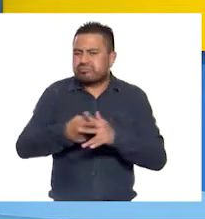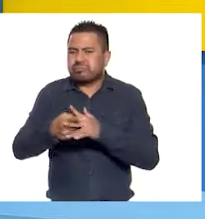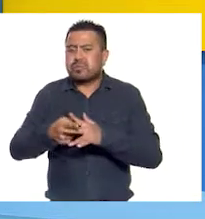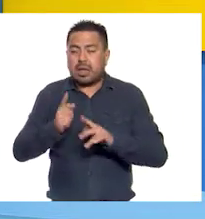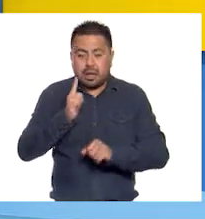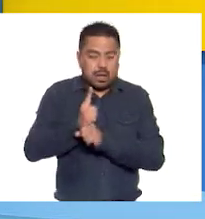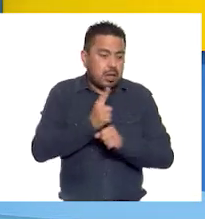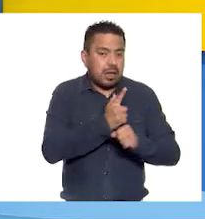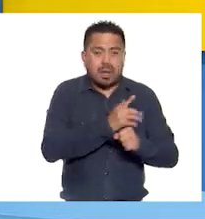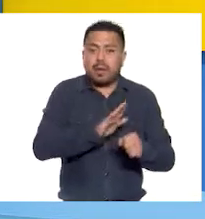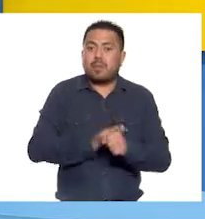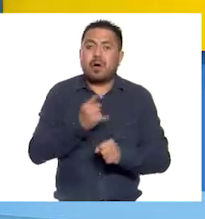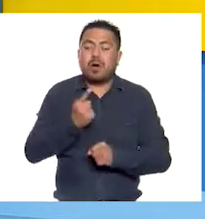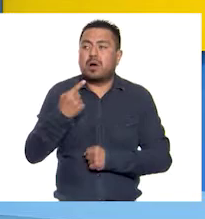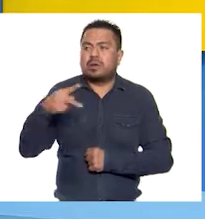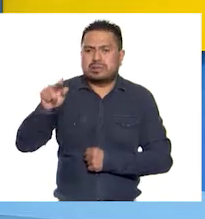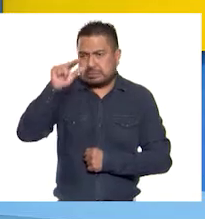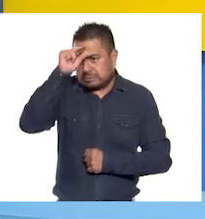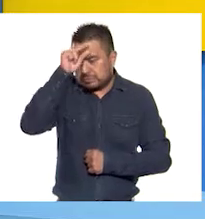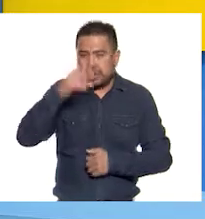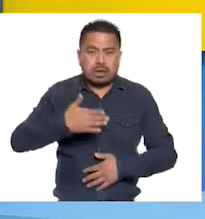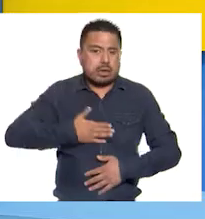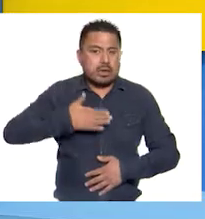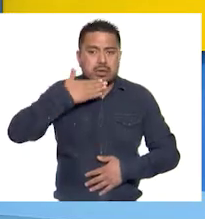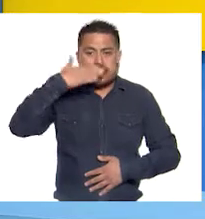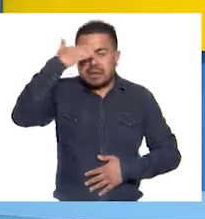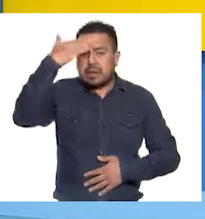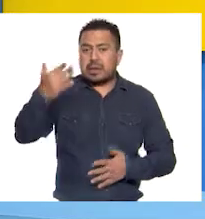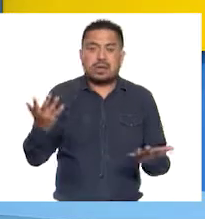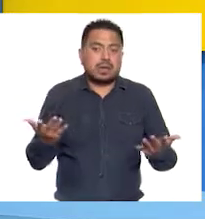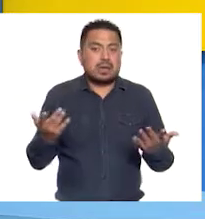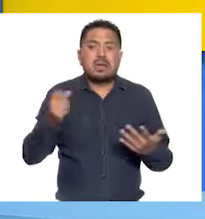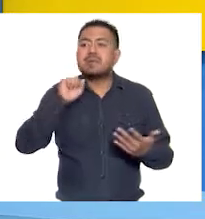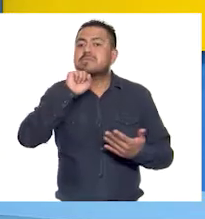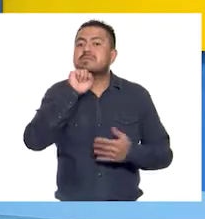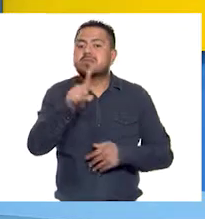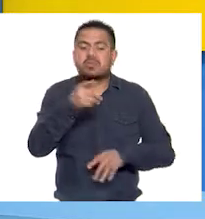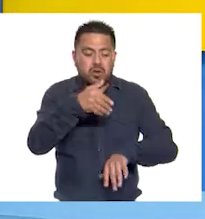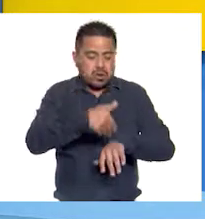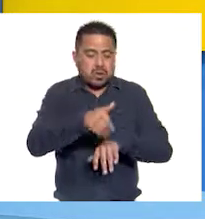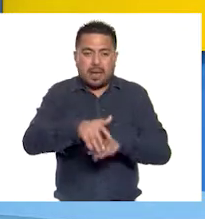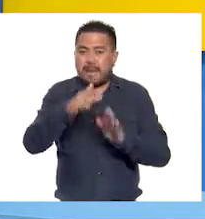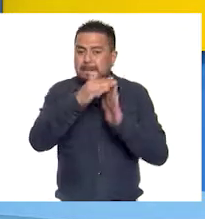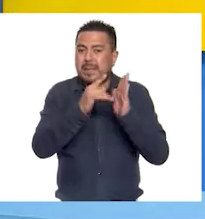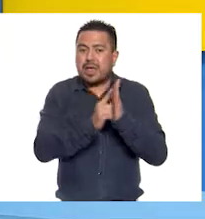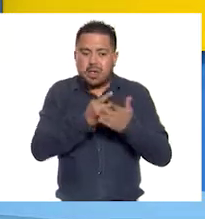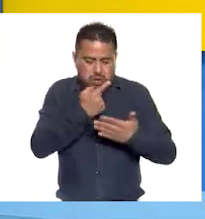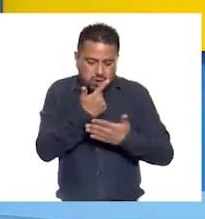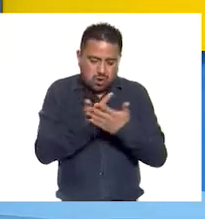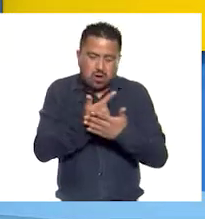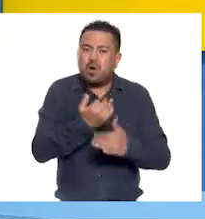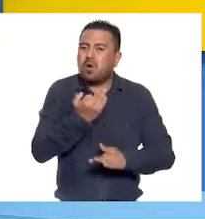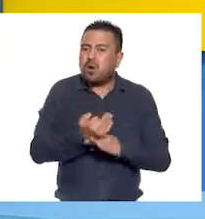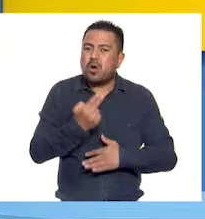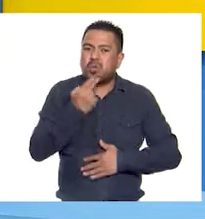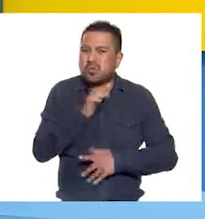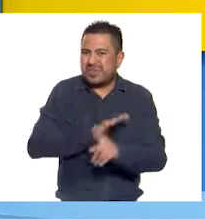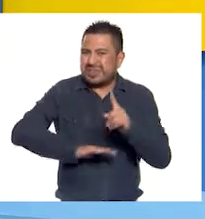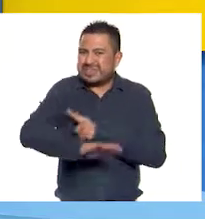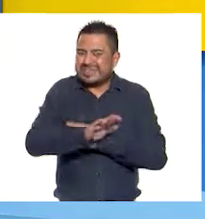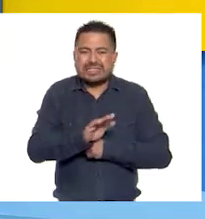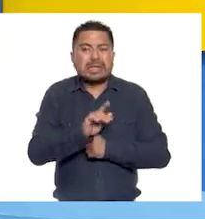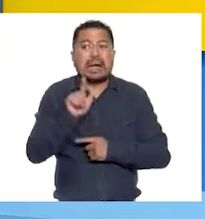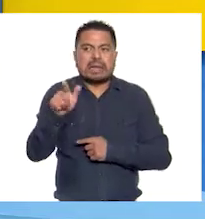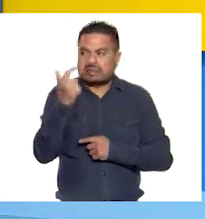fueron descubiertos por eruditos musulmanes. Es más, los números y el método de contar que hoy utilizamos